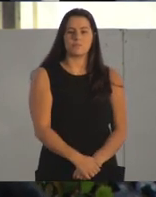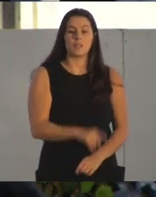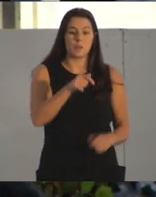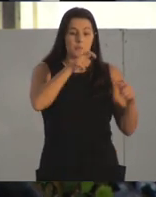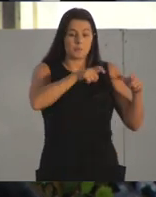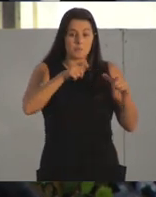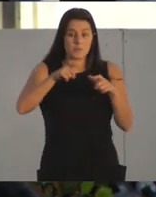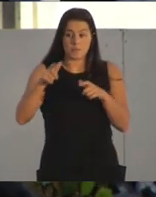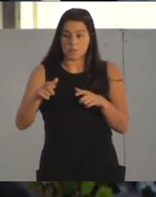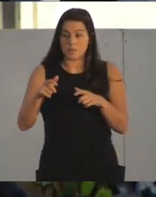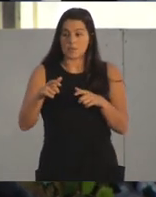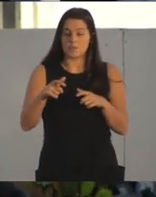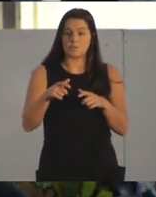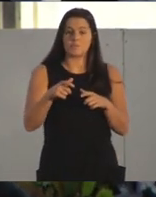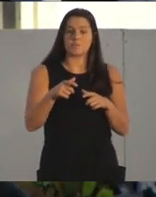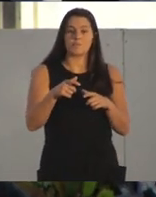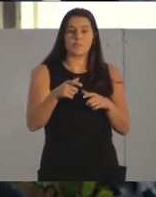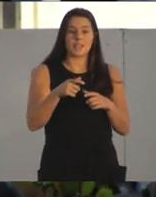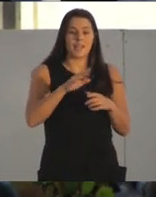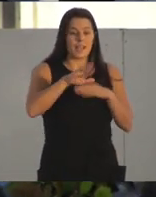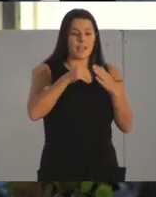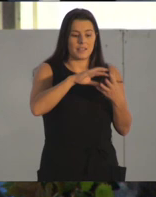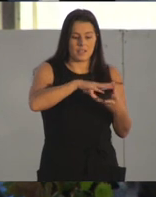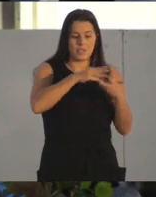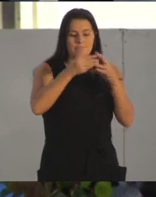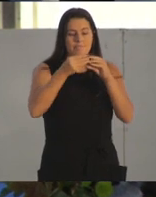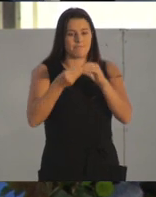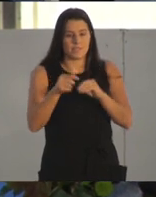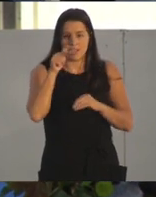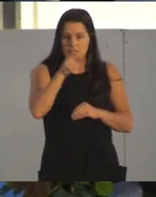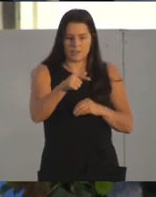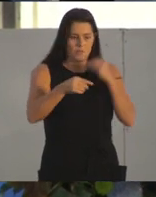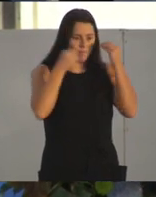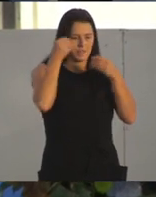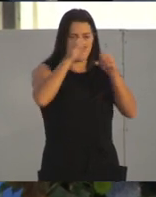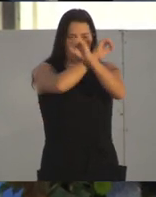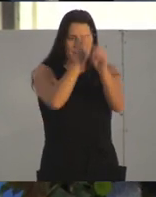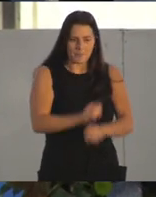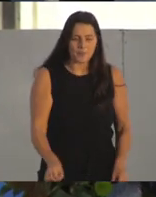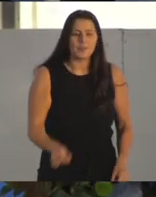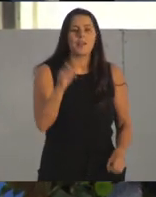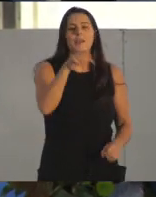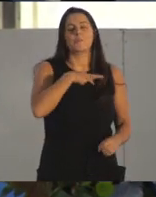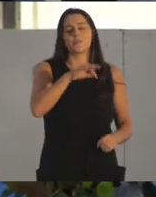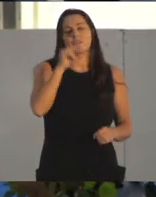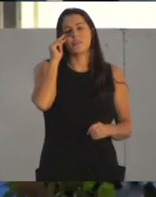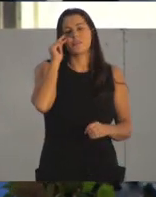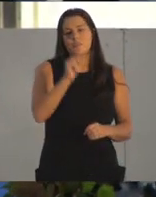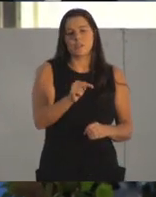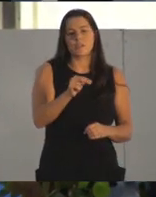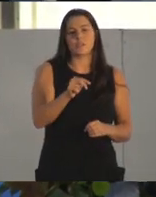tener implantado en la comunidad texturizada eran impensables, pues podemos